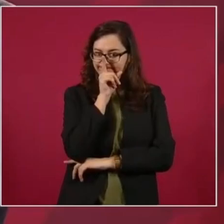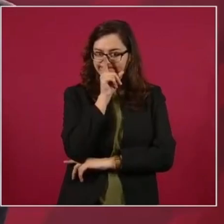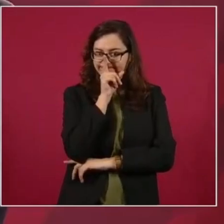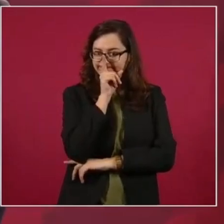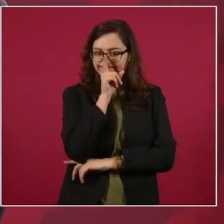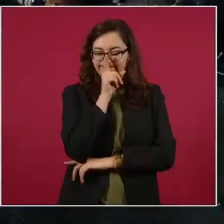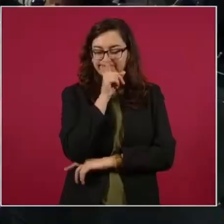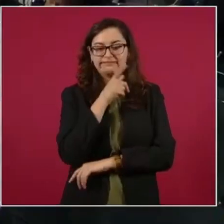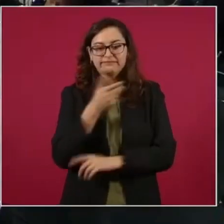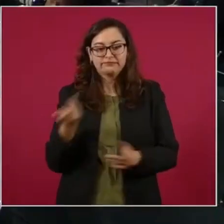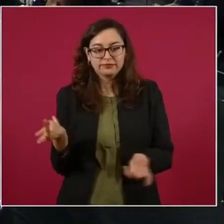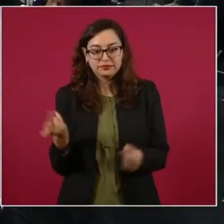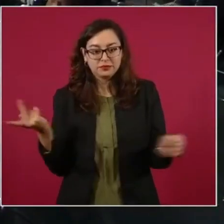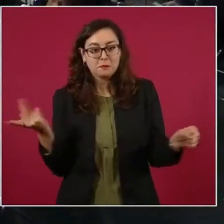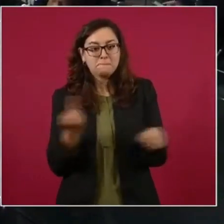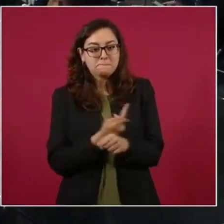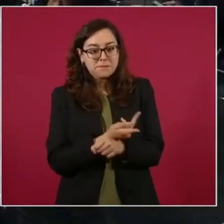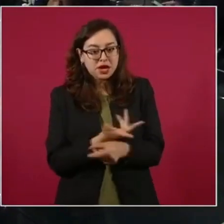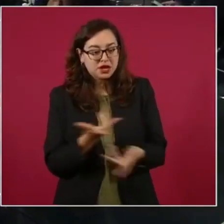¿Dónde está el humanismo?